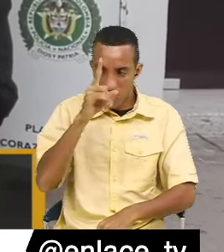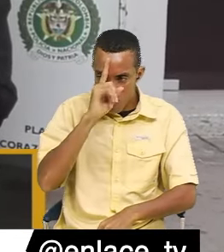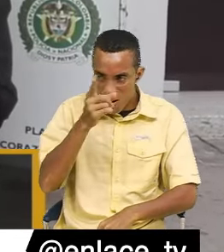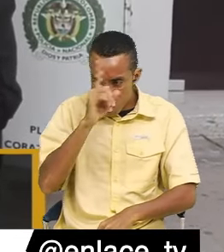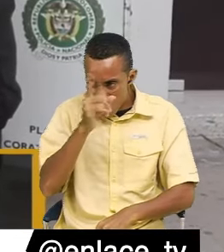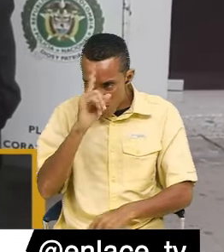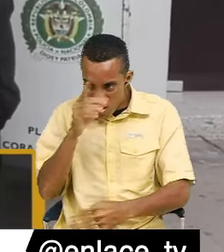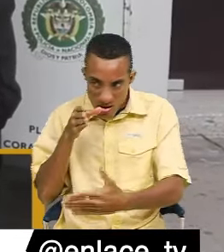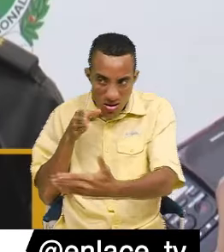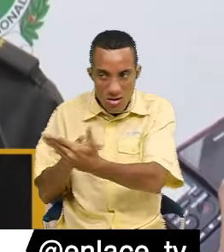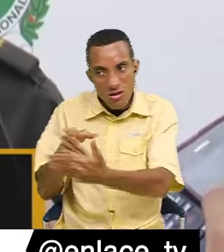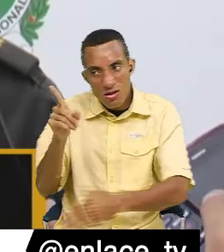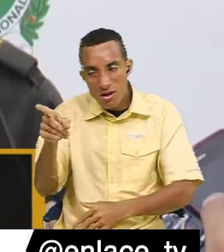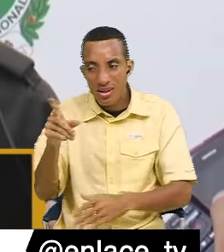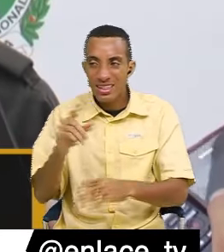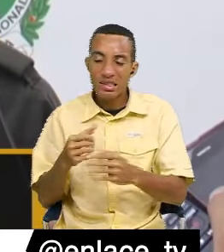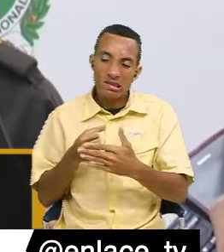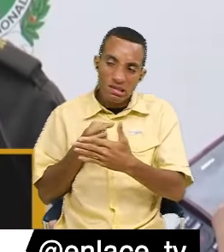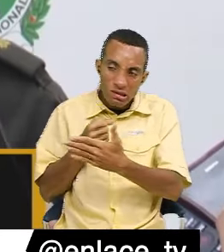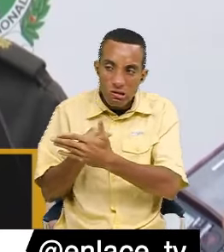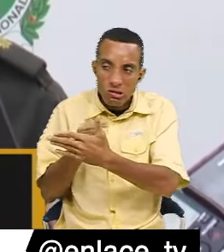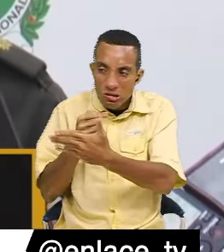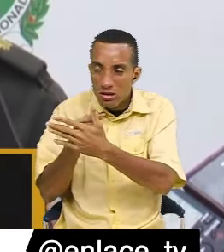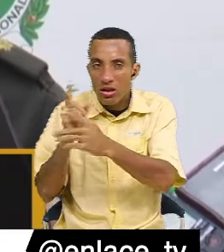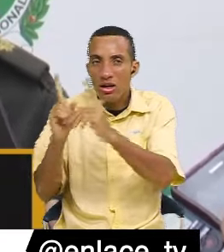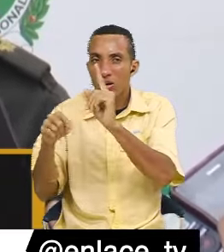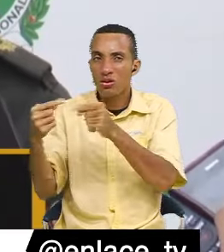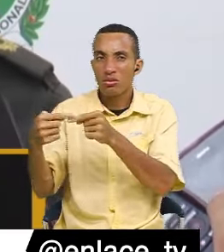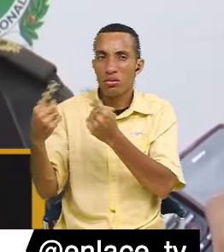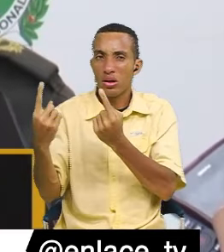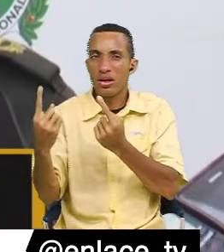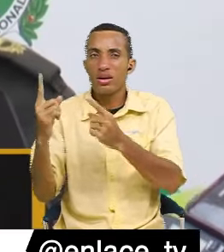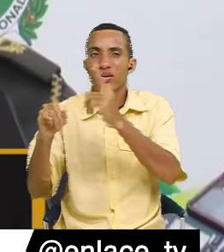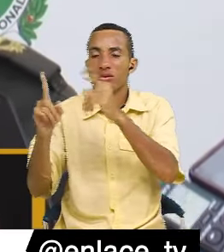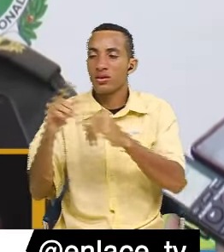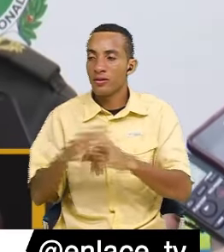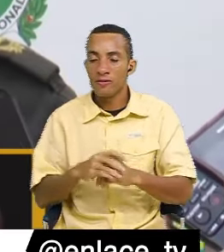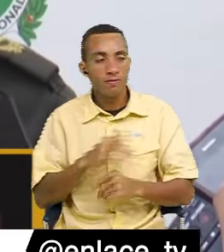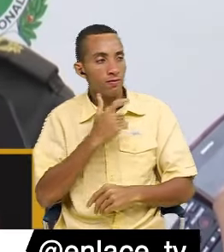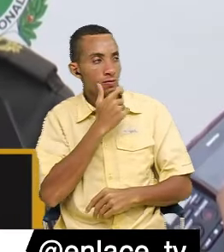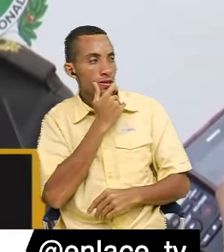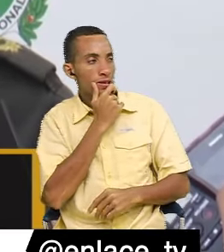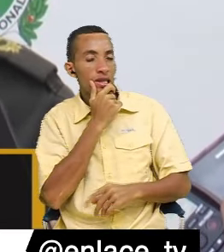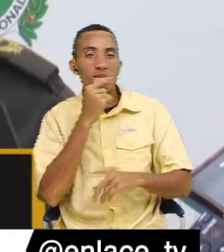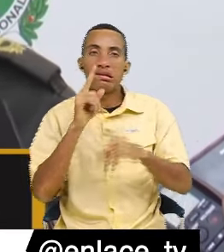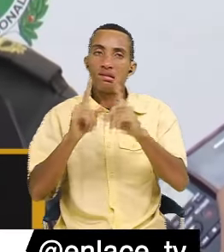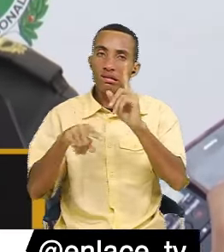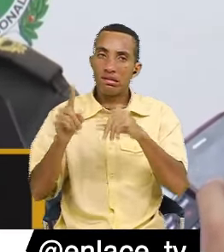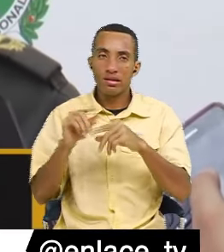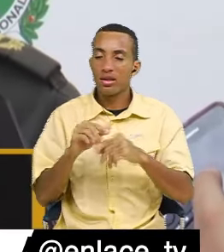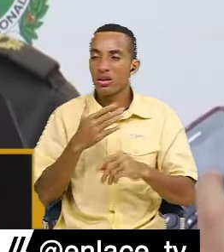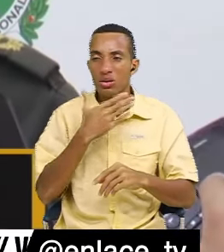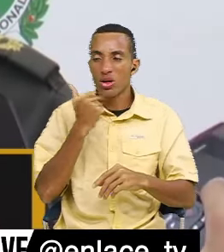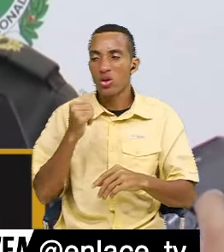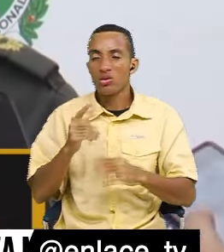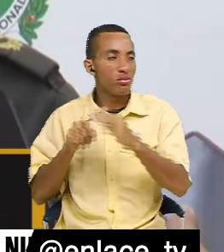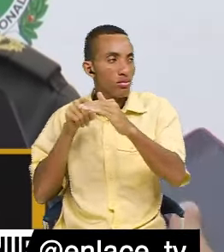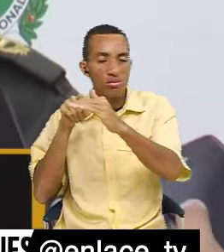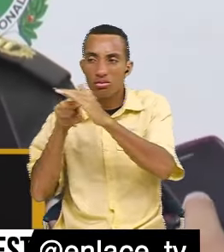algunas presiones que se generan, y obviamente pues al ver amenazada su integridad, estas personas terminan